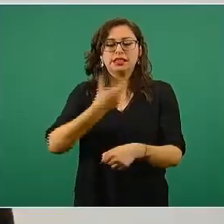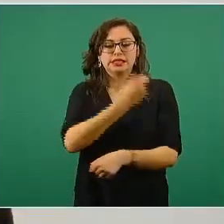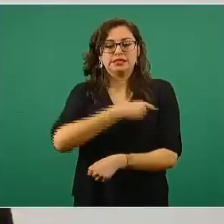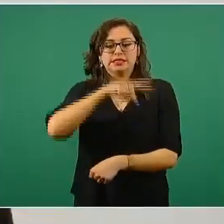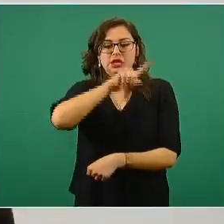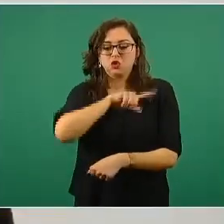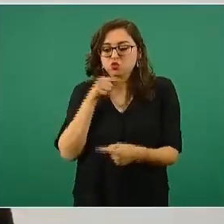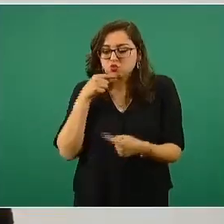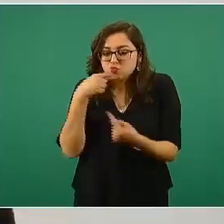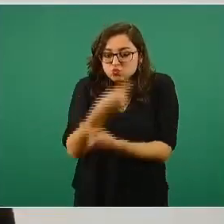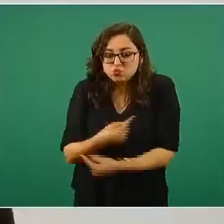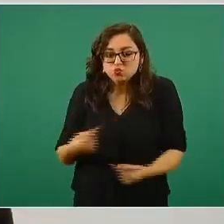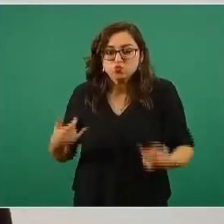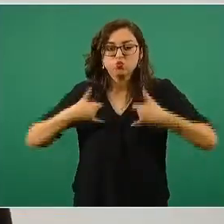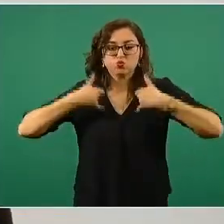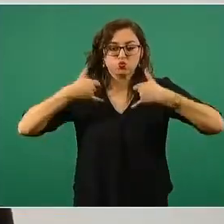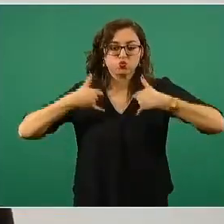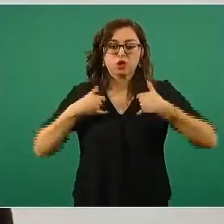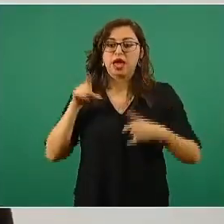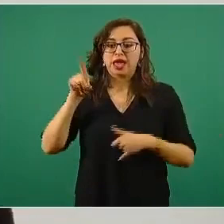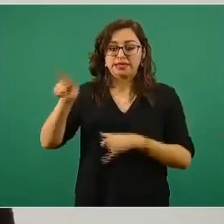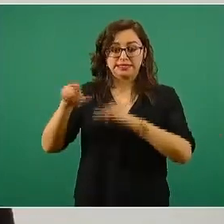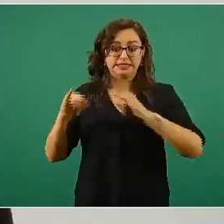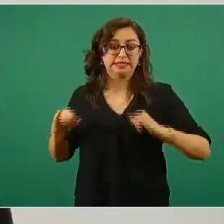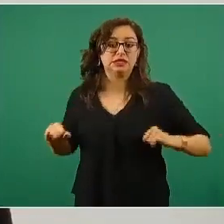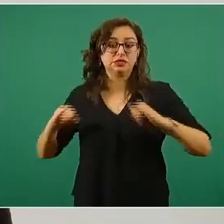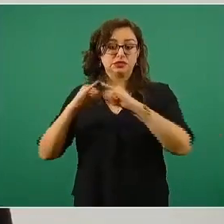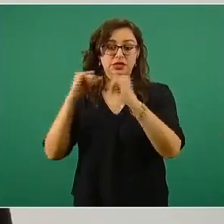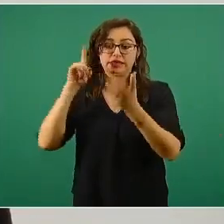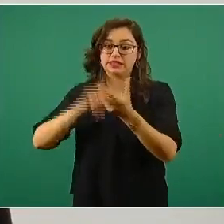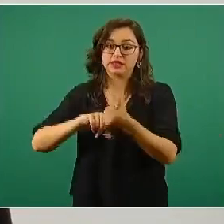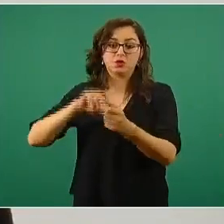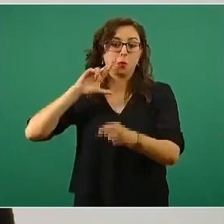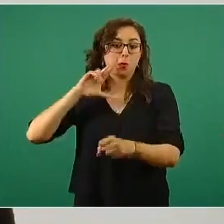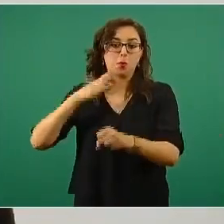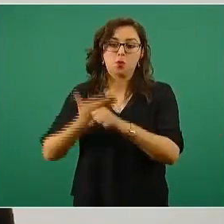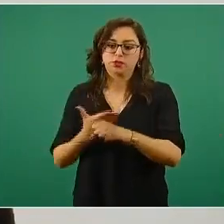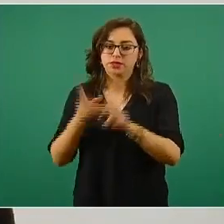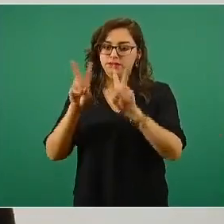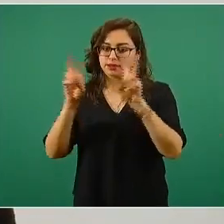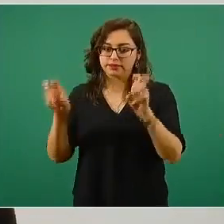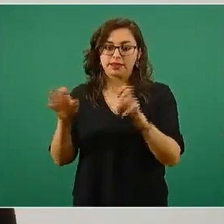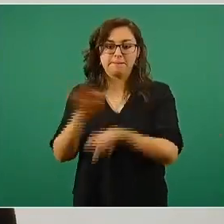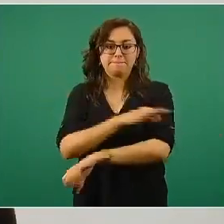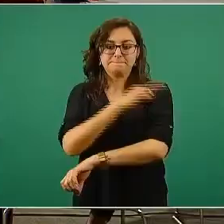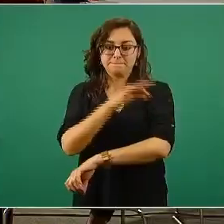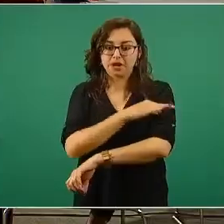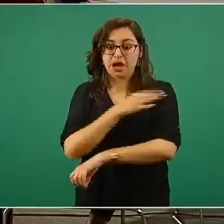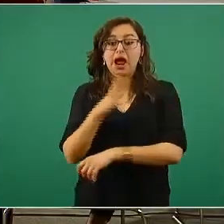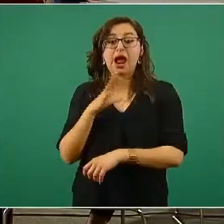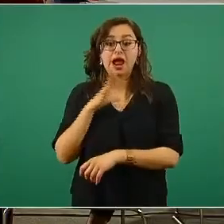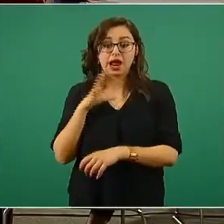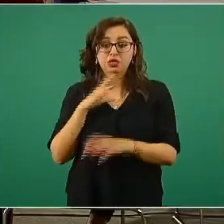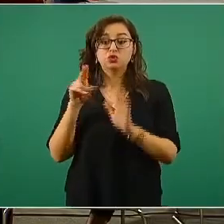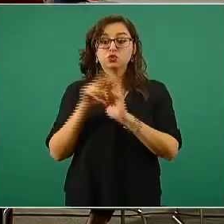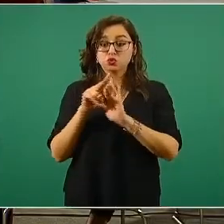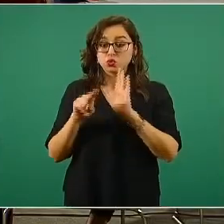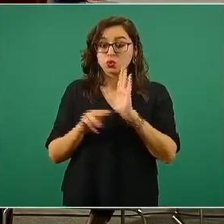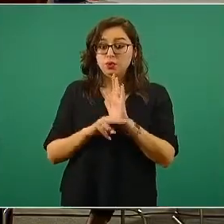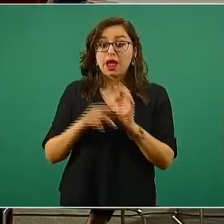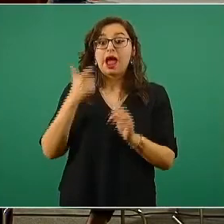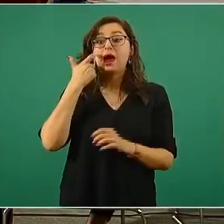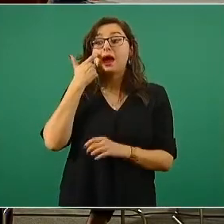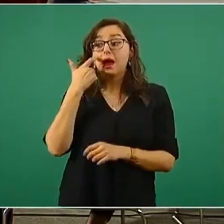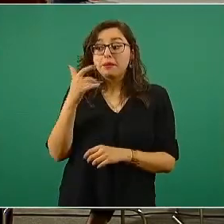manejado pues históricamente los programas de vacunación universal, ya ha normado para efectos de lo que sería